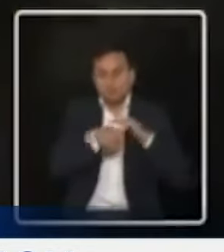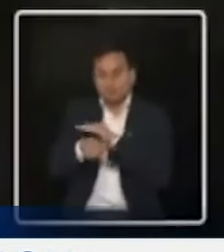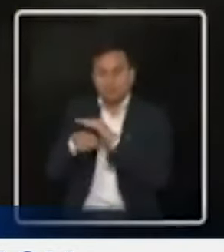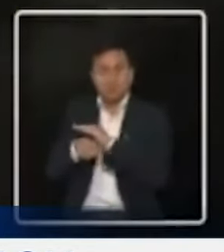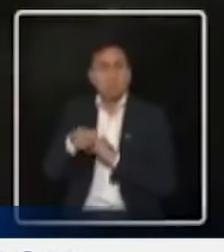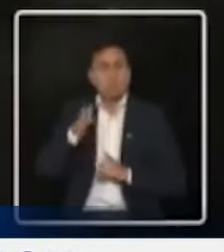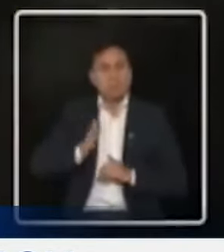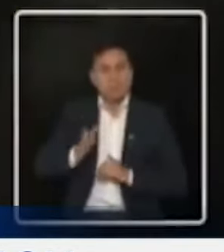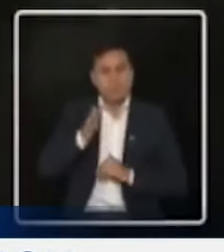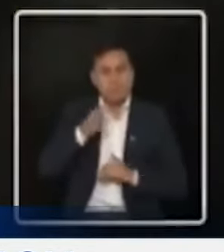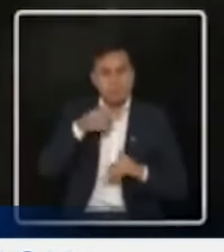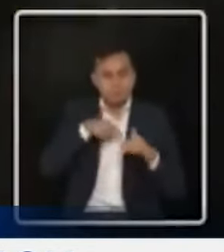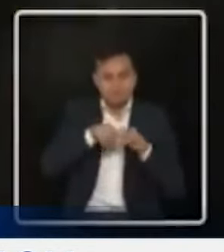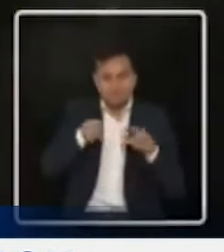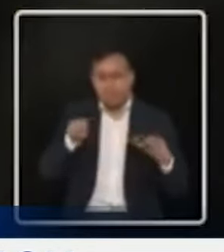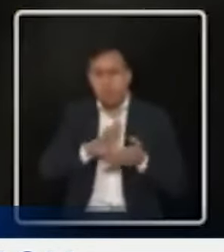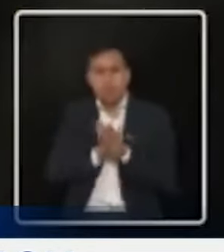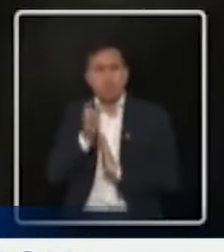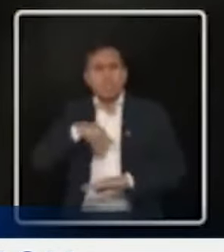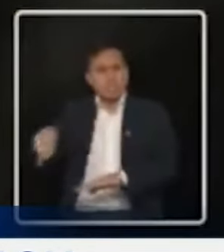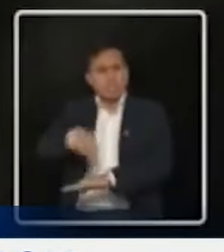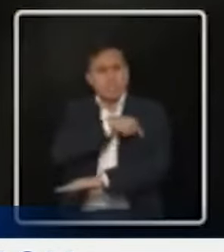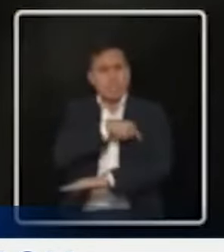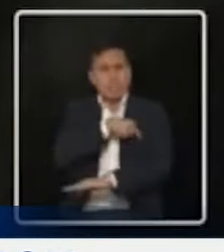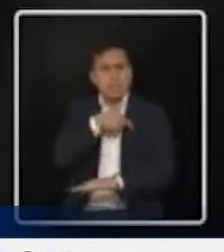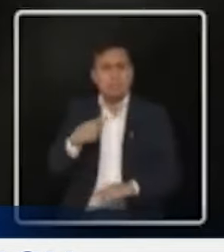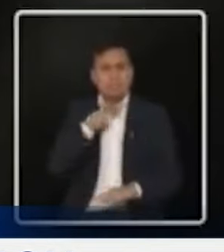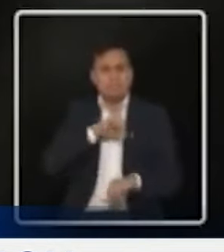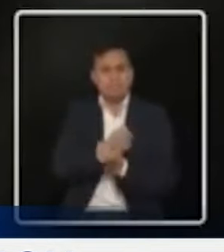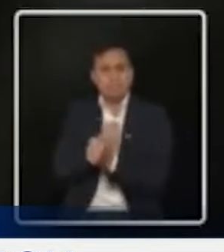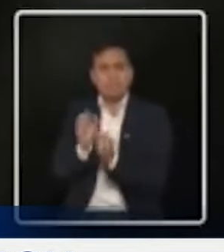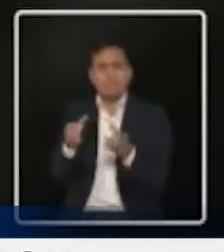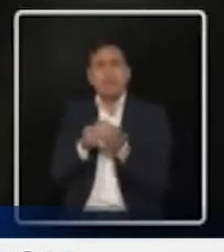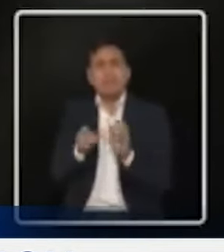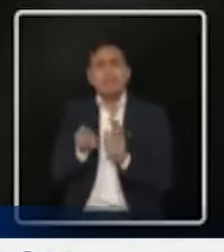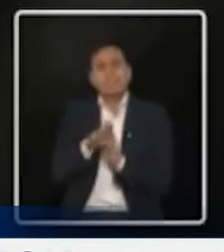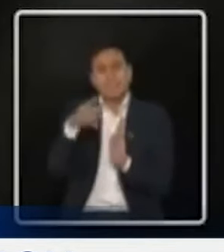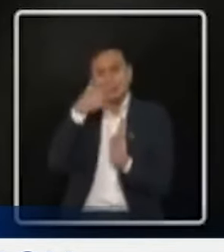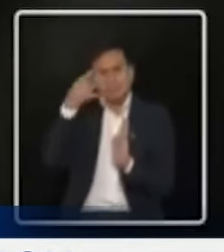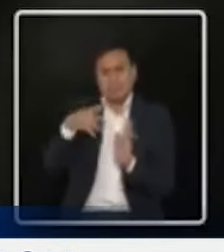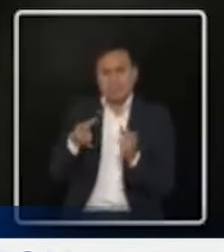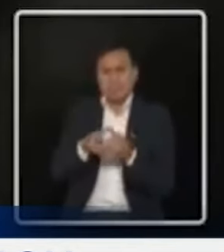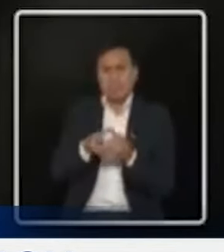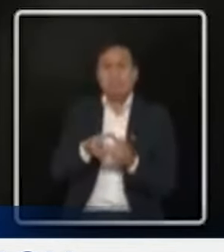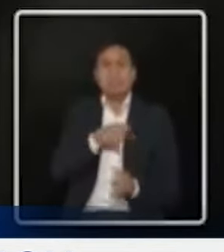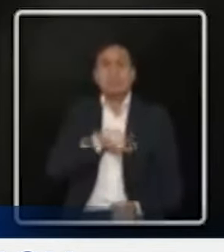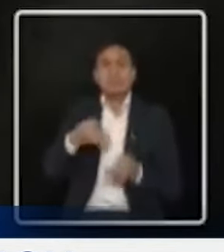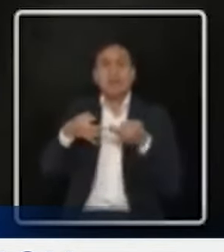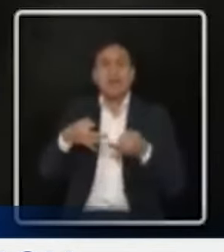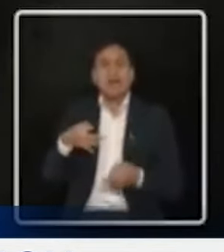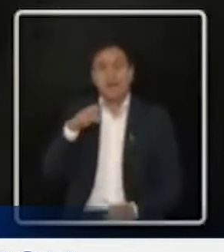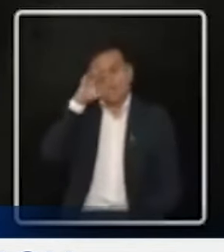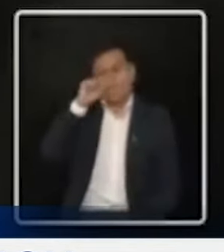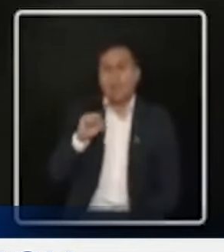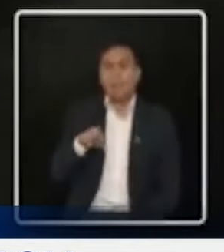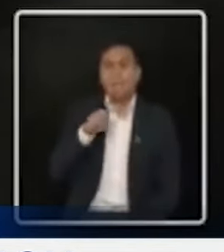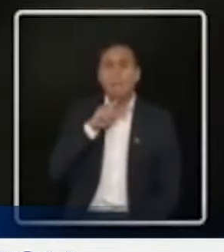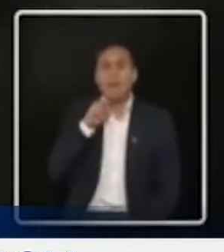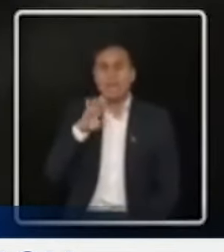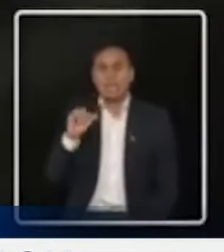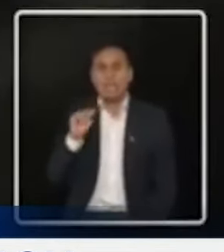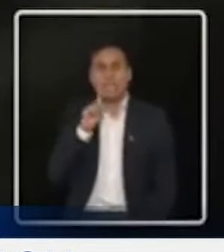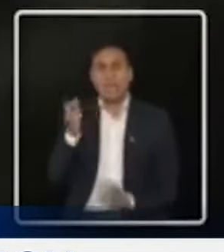realizando permanentemente en todo Chile para desarticular a las bandas criminales. Por lo tanto, si la ministra de Seguridad argentina, Patricia Bullrich,